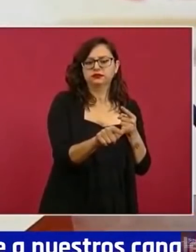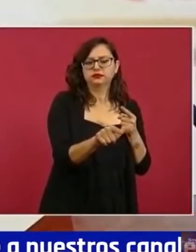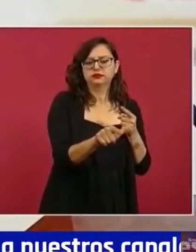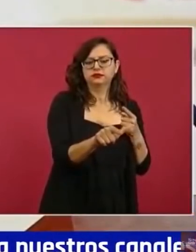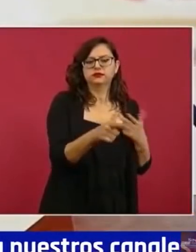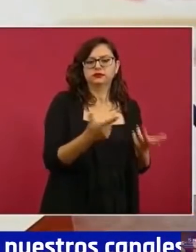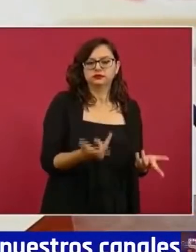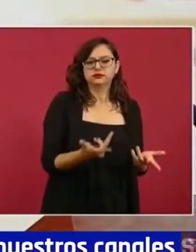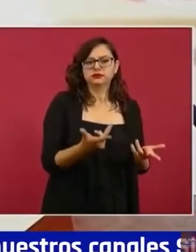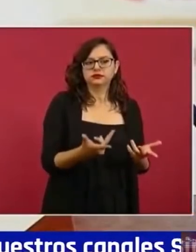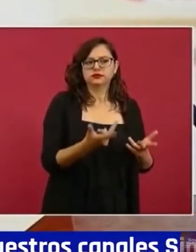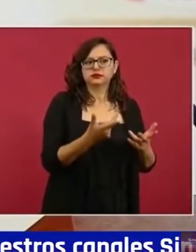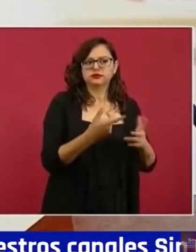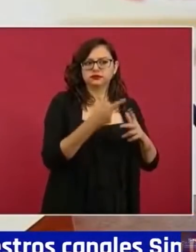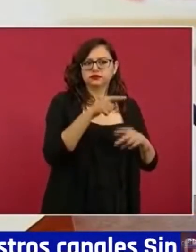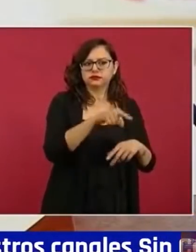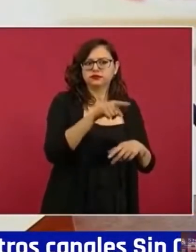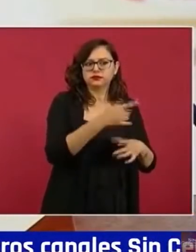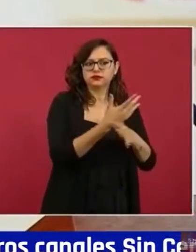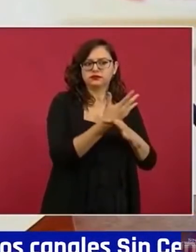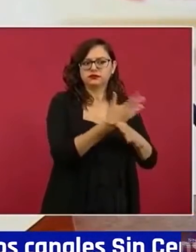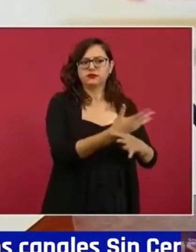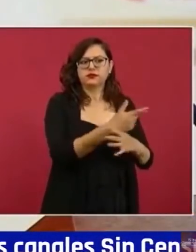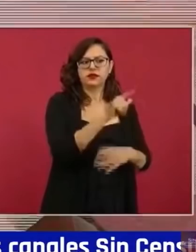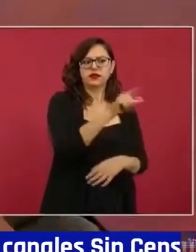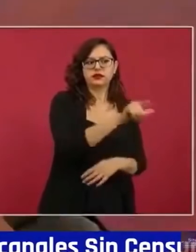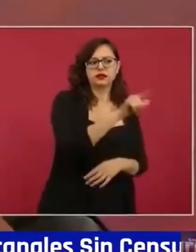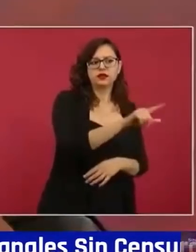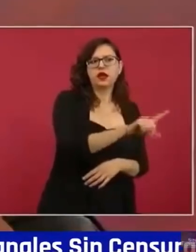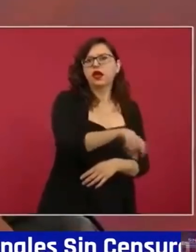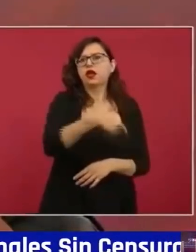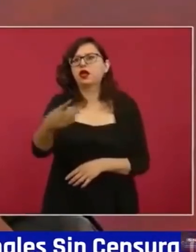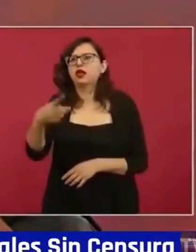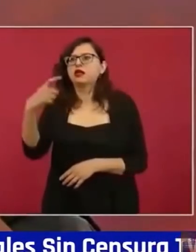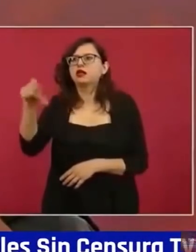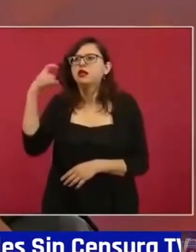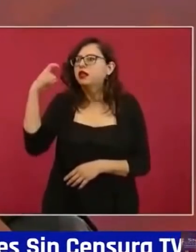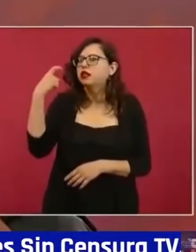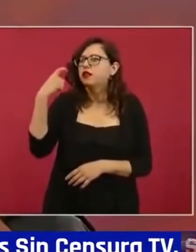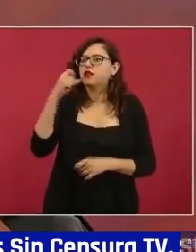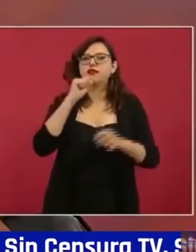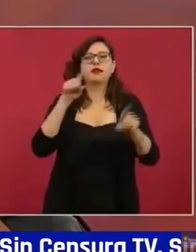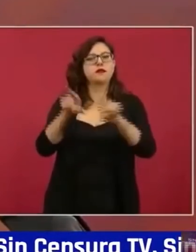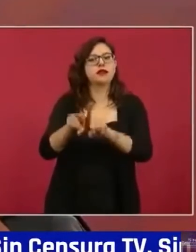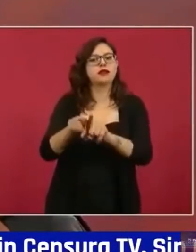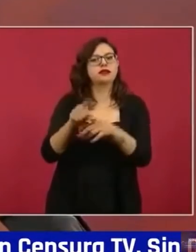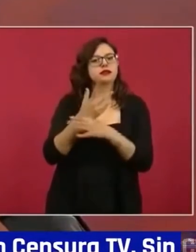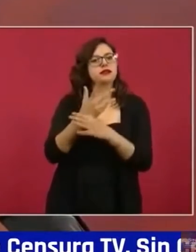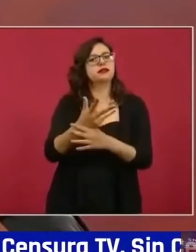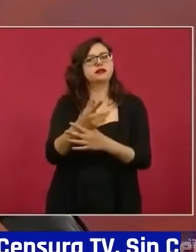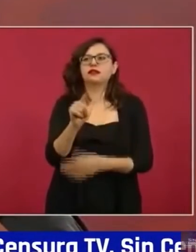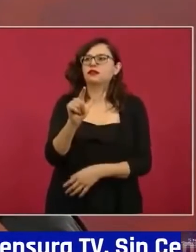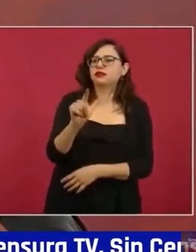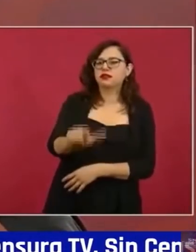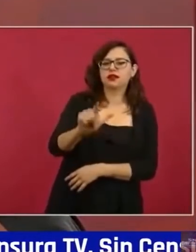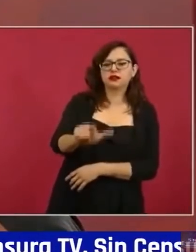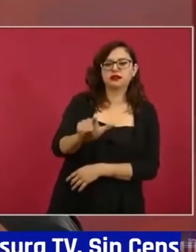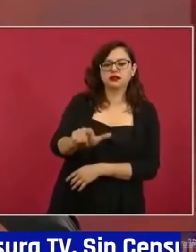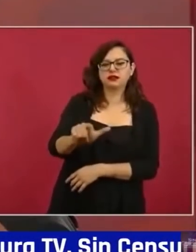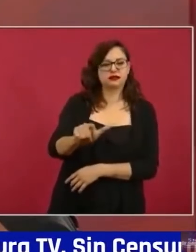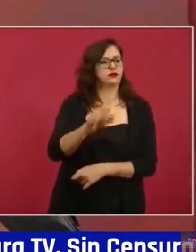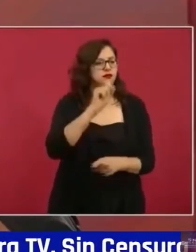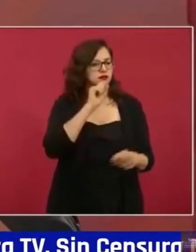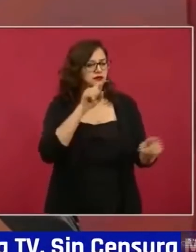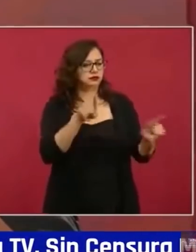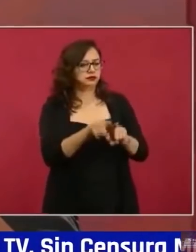humana, incluso con los periodistas, quienes han ido literalmente a agredirlo, querido Vicente. Es decir, motivos